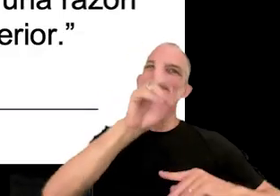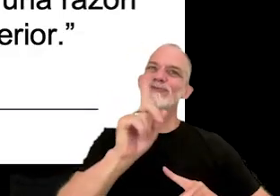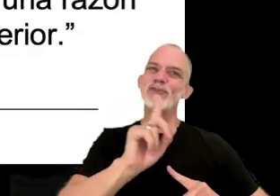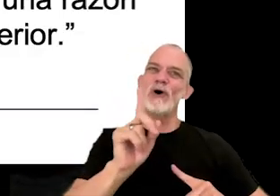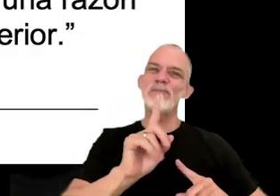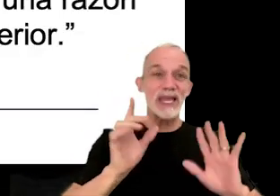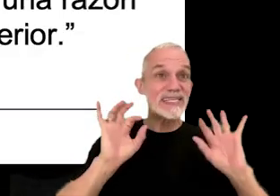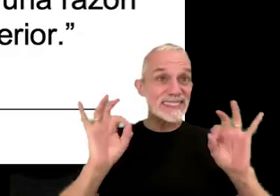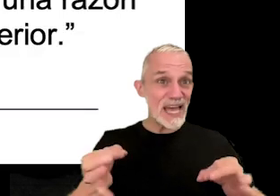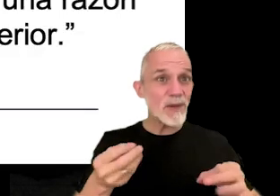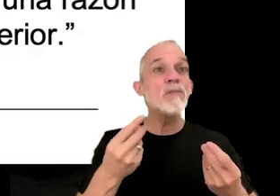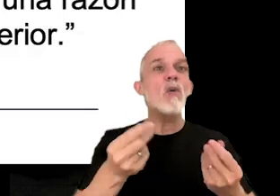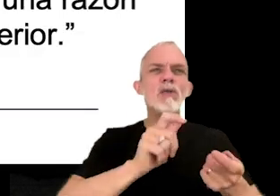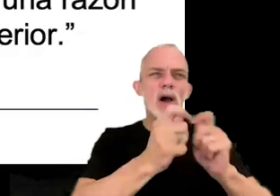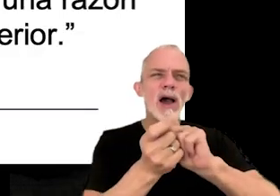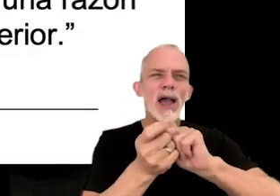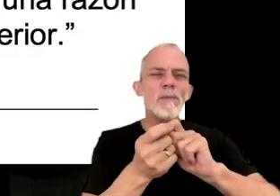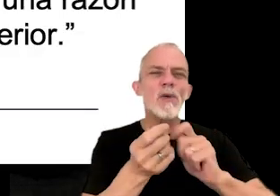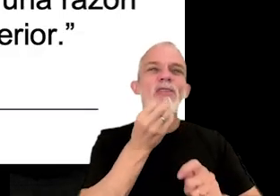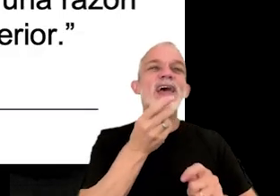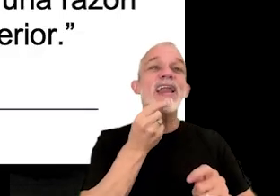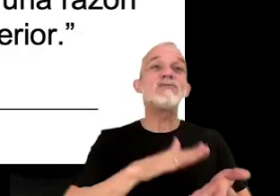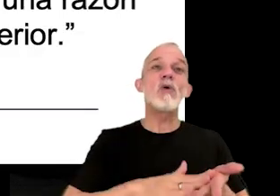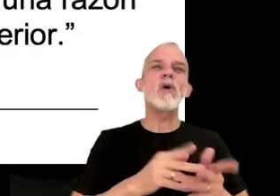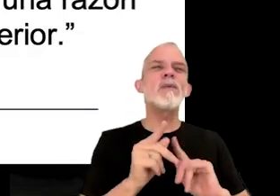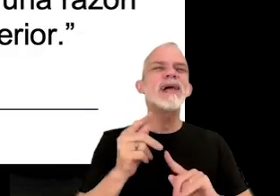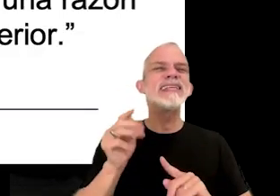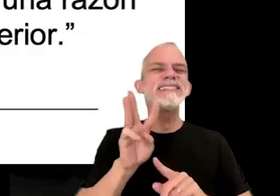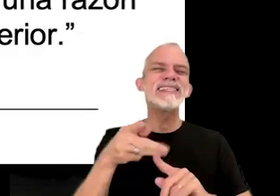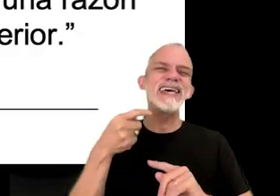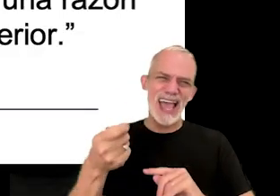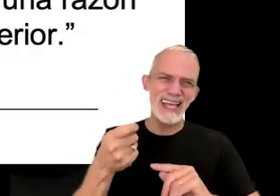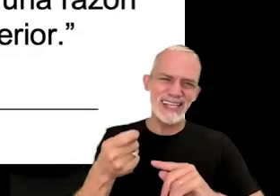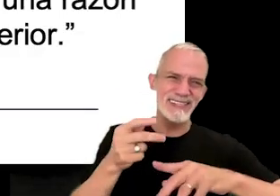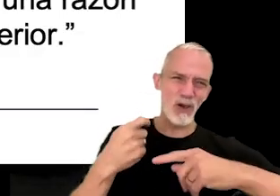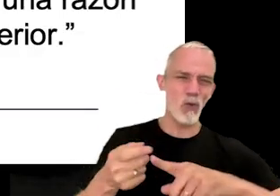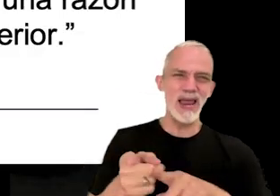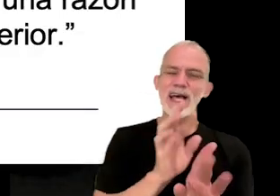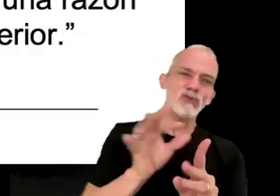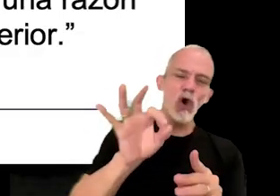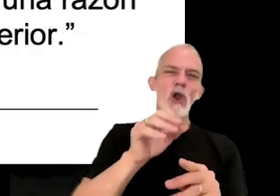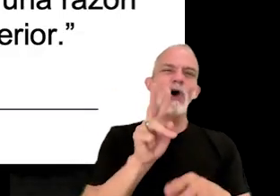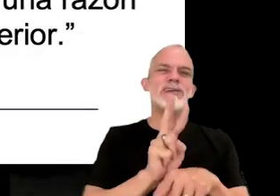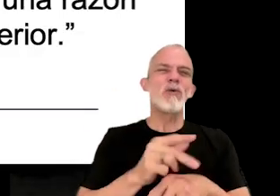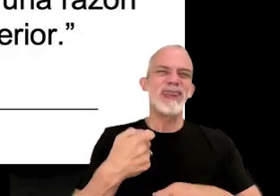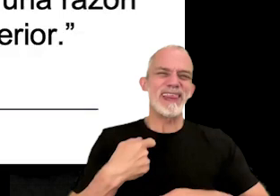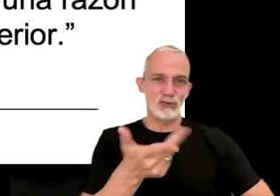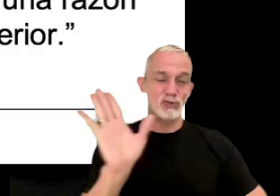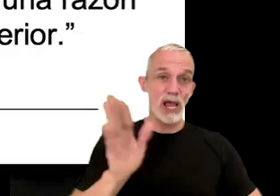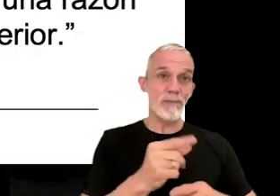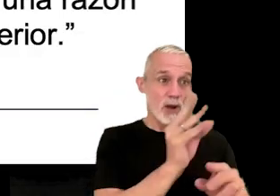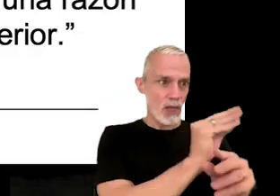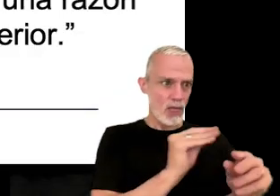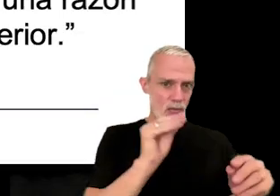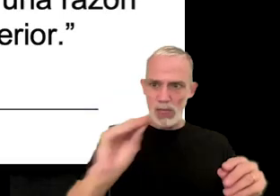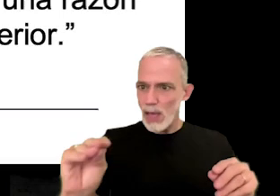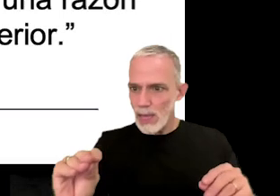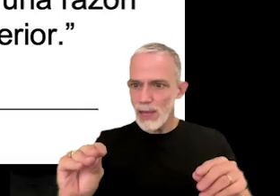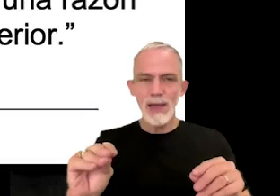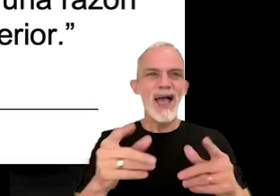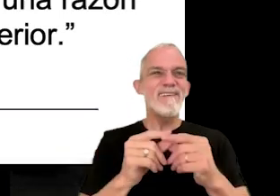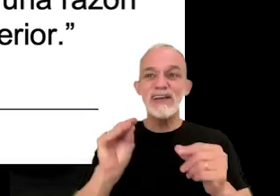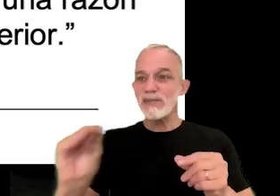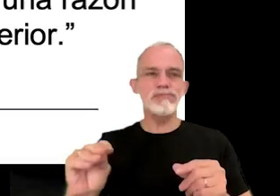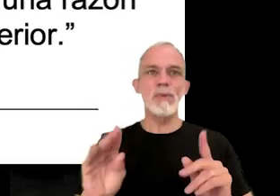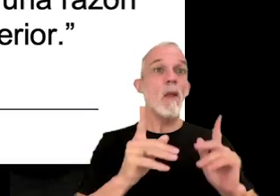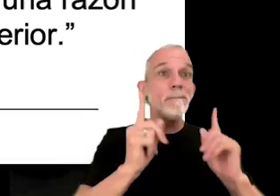cuándo rectifica las declaraciones de seguridad social, pero no sabemos qué día es el que reimputa los saldos, ¿no? Como para saber si se